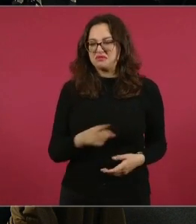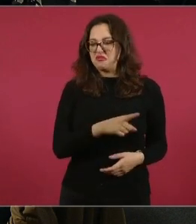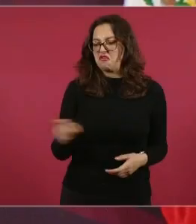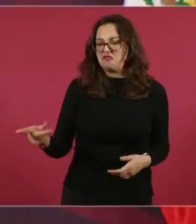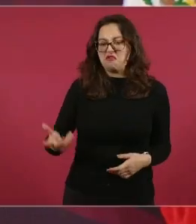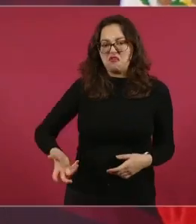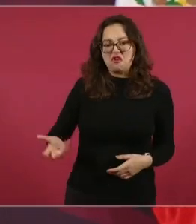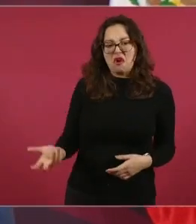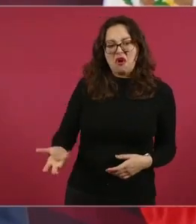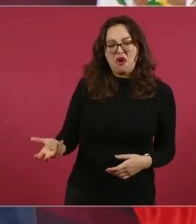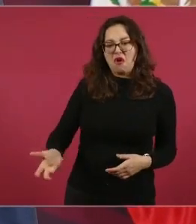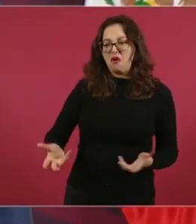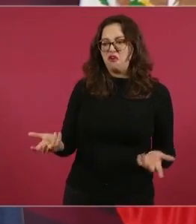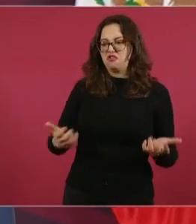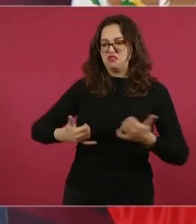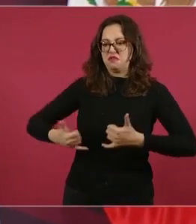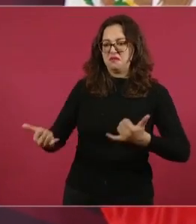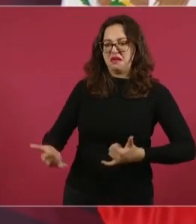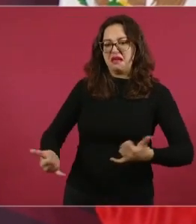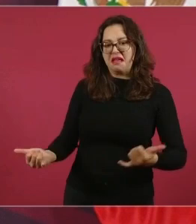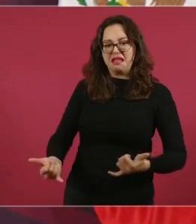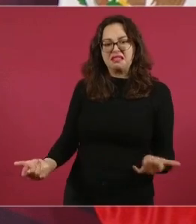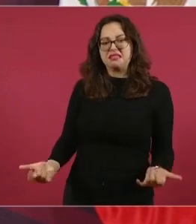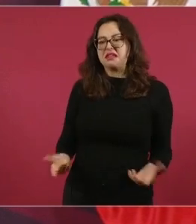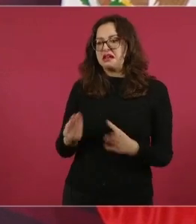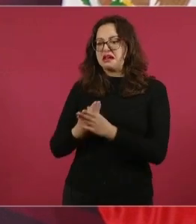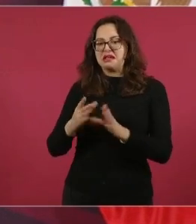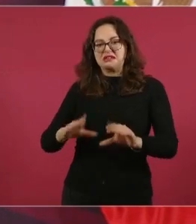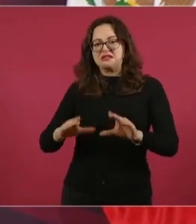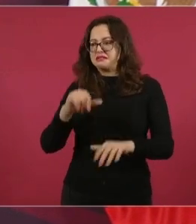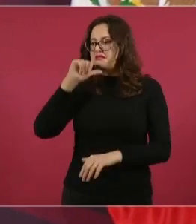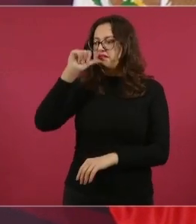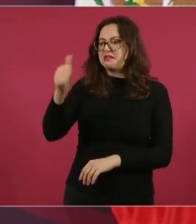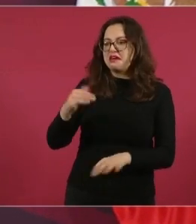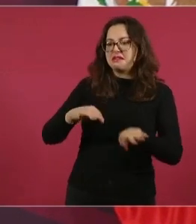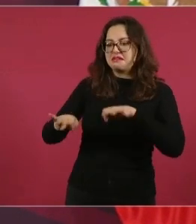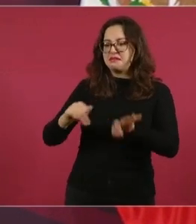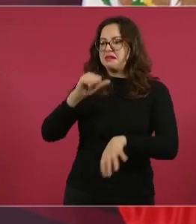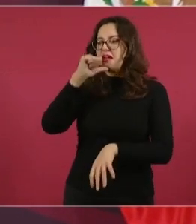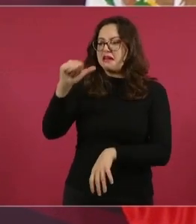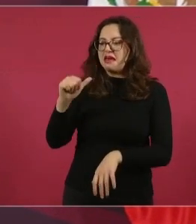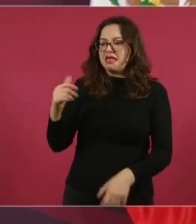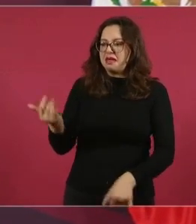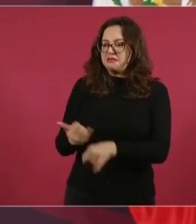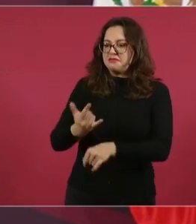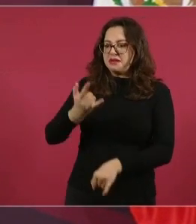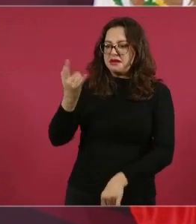flojos, revoltosos, que no daban clases,